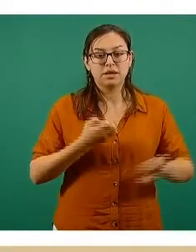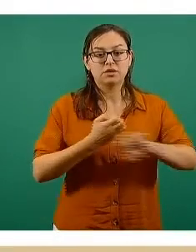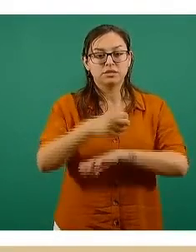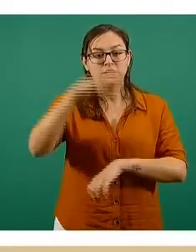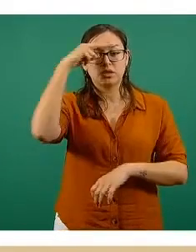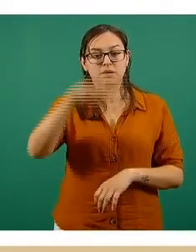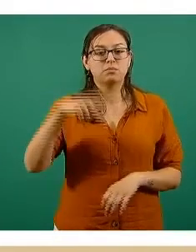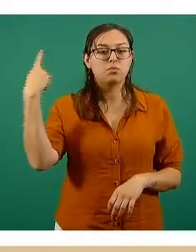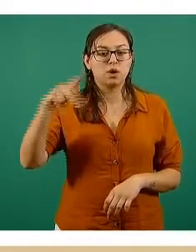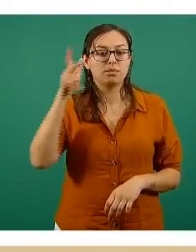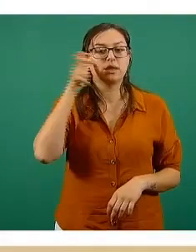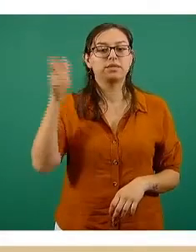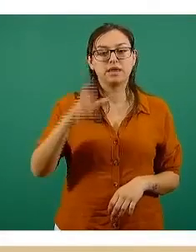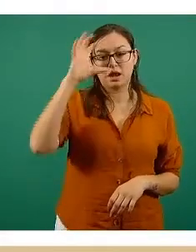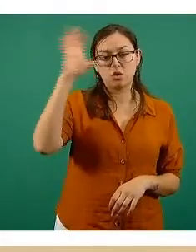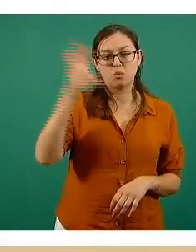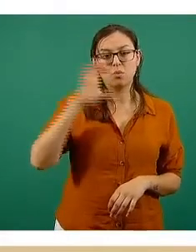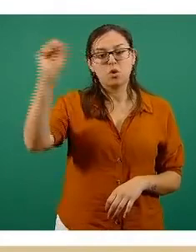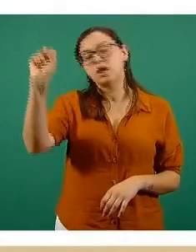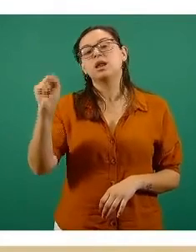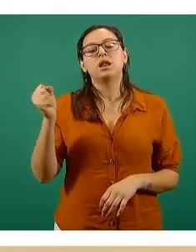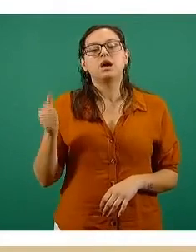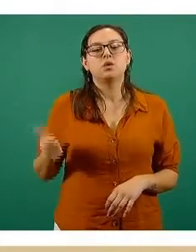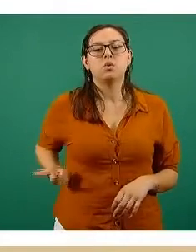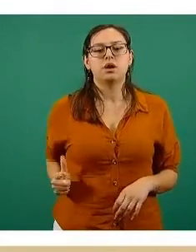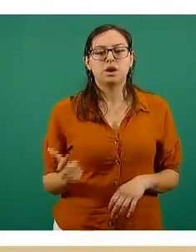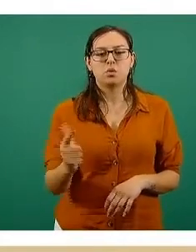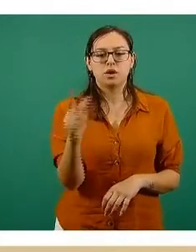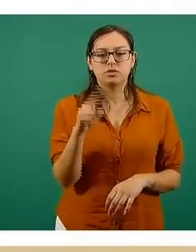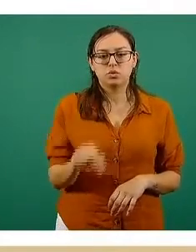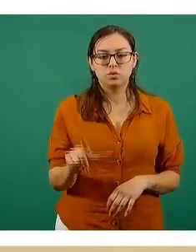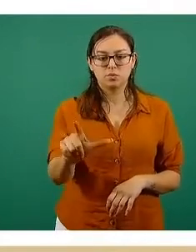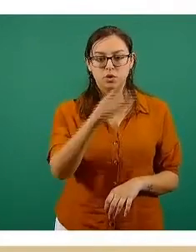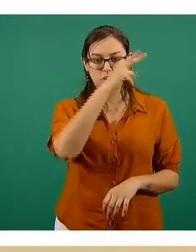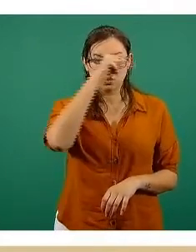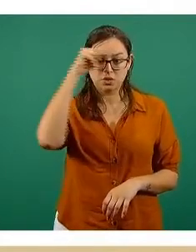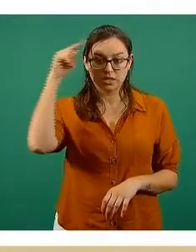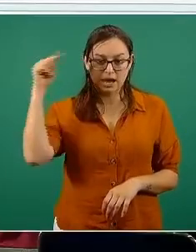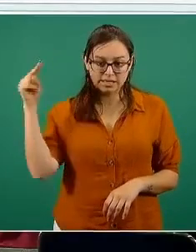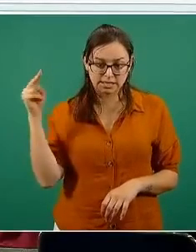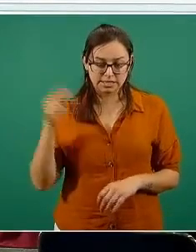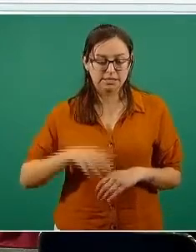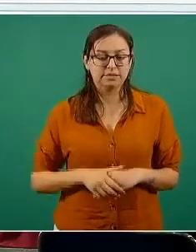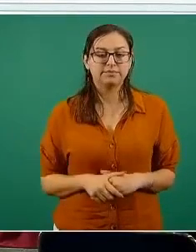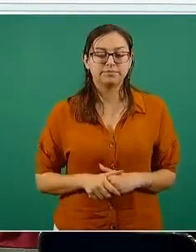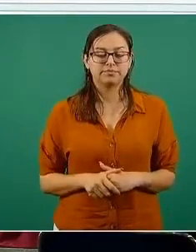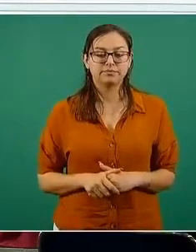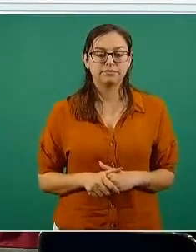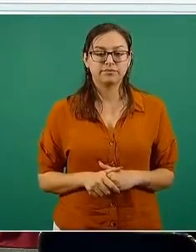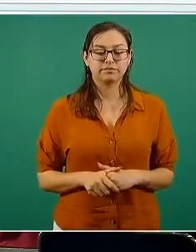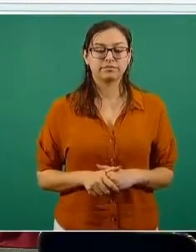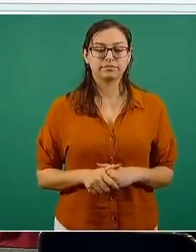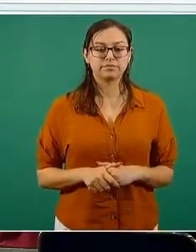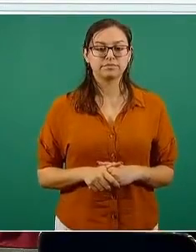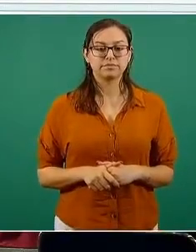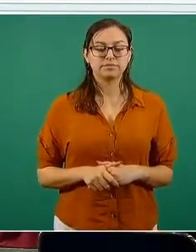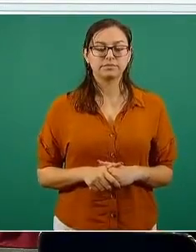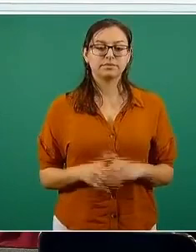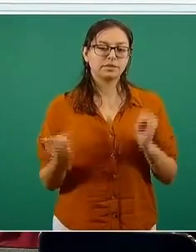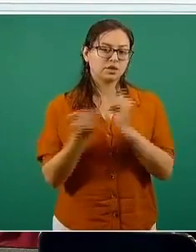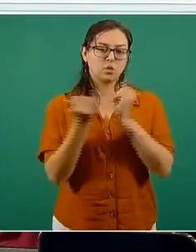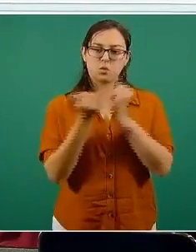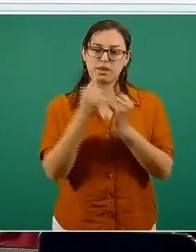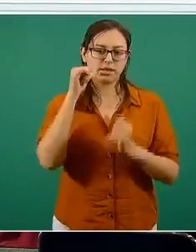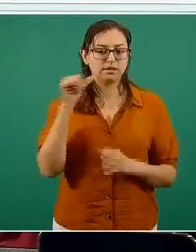Morelos, Guanajuato, Nuevo León y Nayarit, prácticamente los mismos estados que presentó el doctor Ricardo Cortés el día de